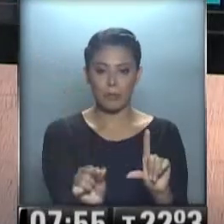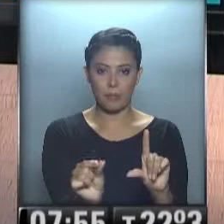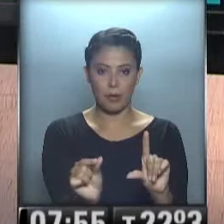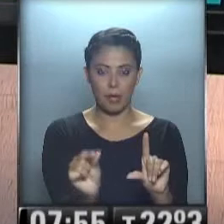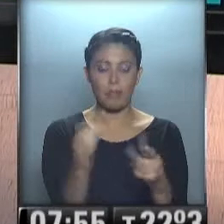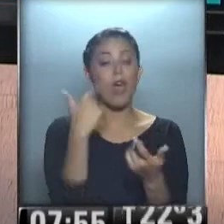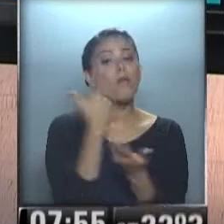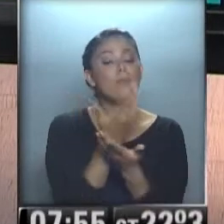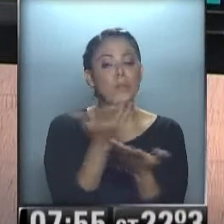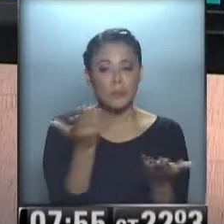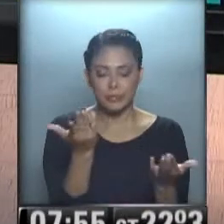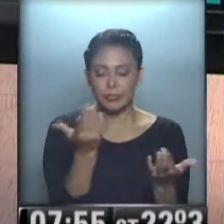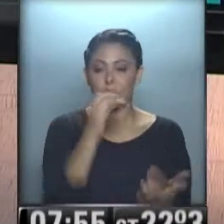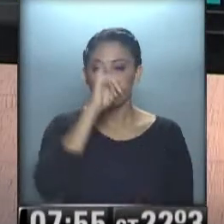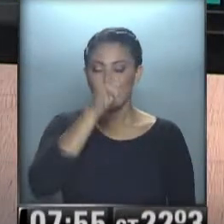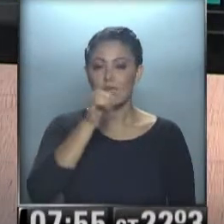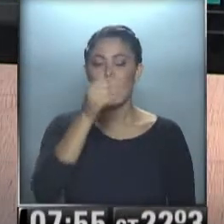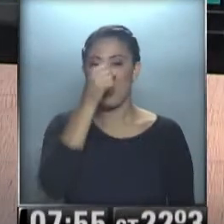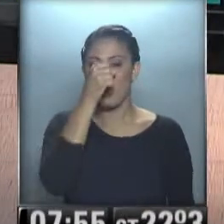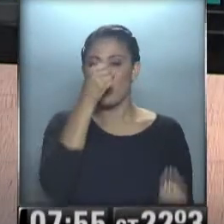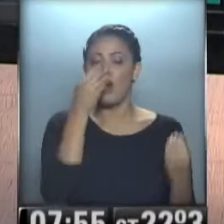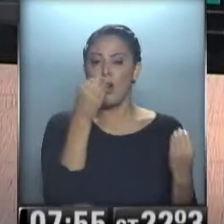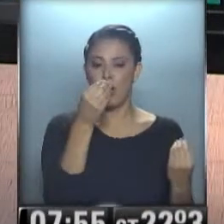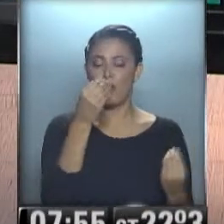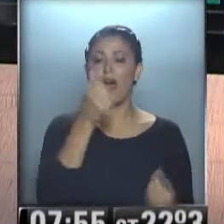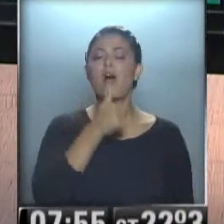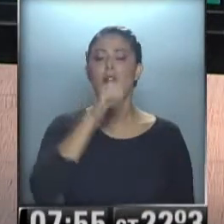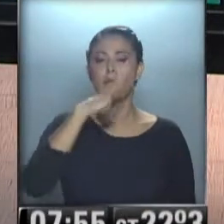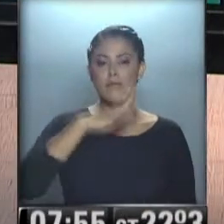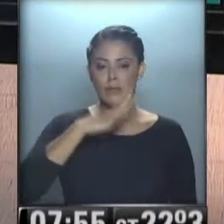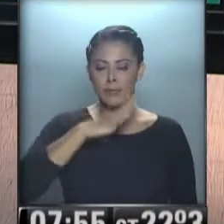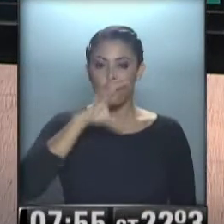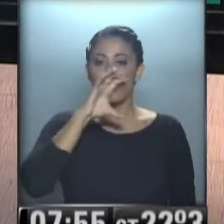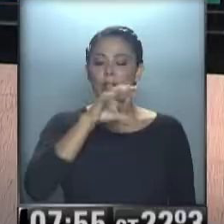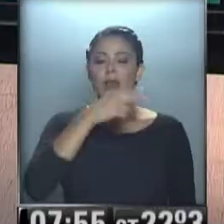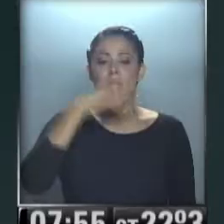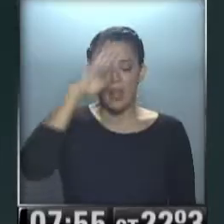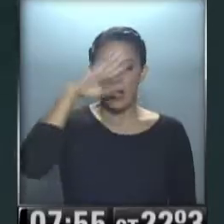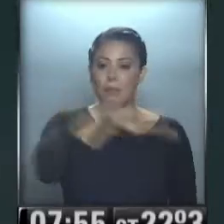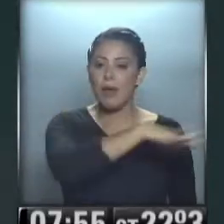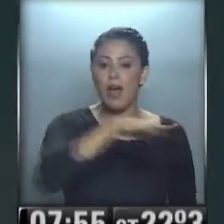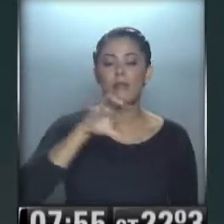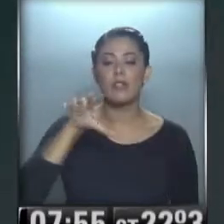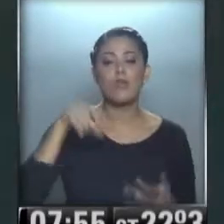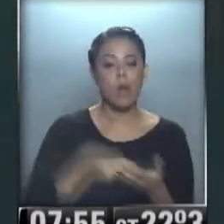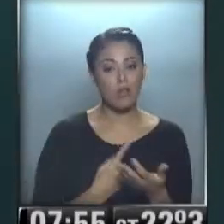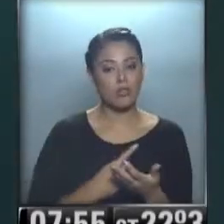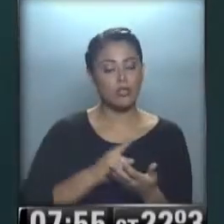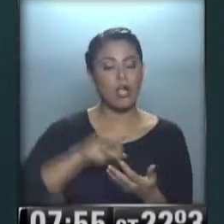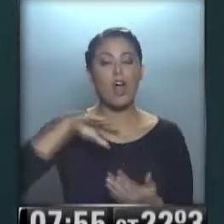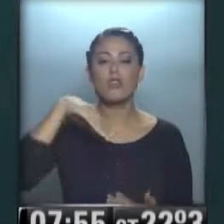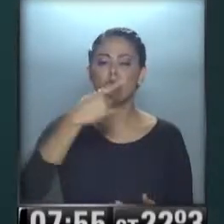una prueba indiscutible de cómo falta el agua. En la provincia de La Pampa, oeste centro de Buenos Aires,